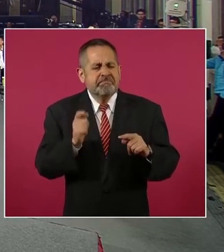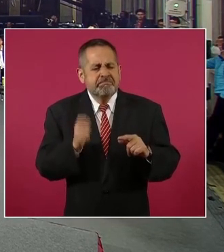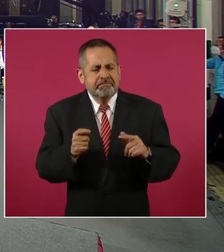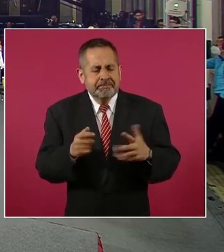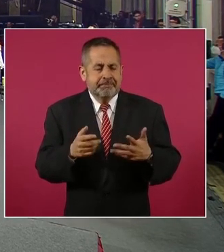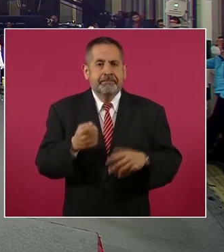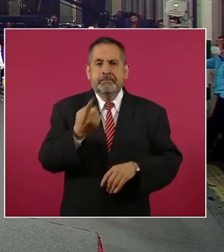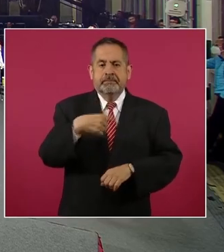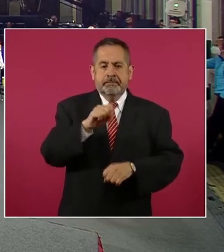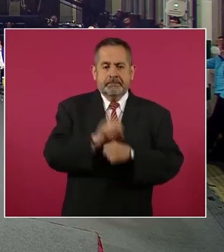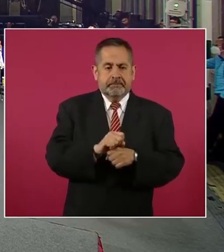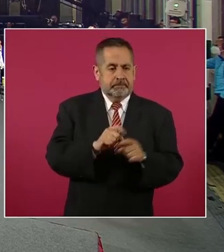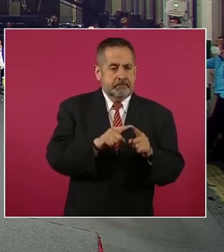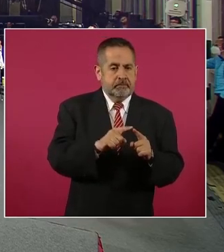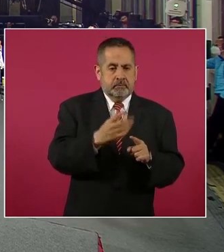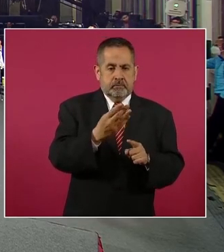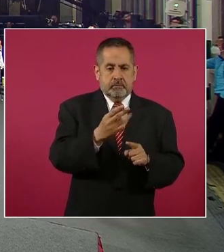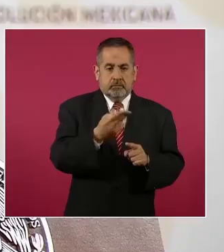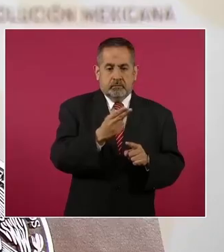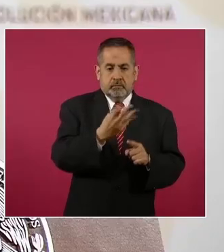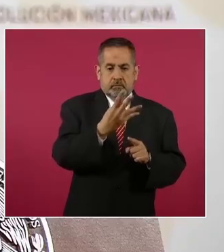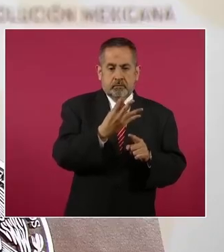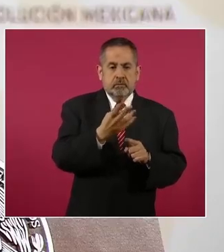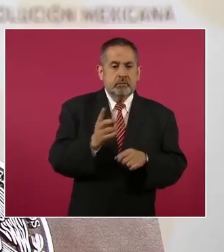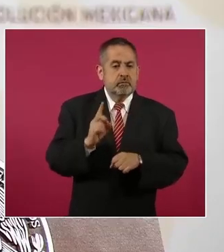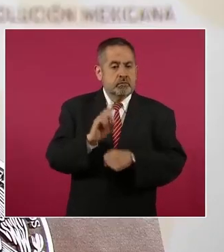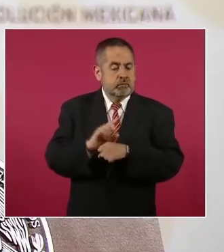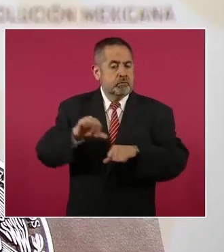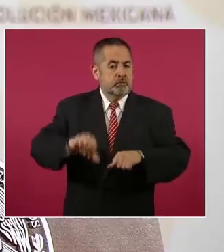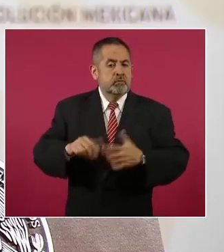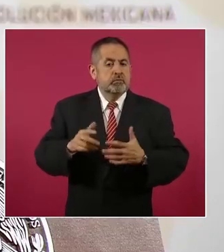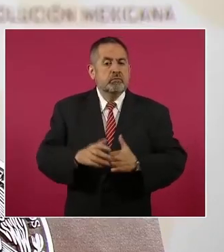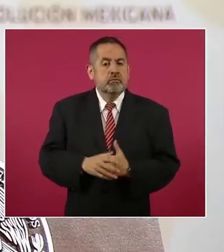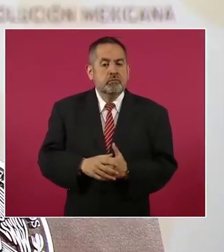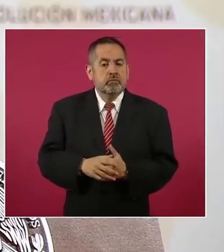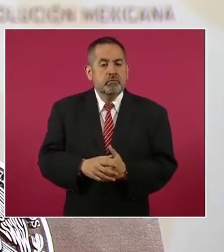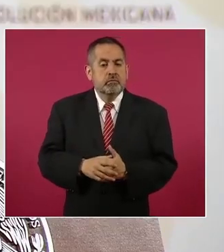del 4 de noviembre, es 4 de noviembre, de